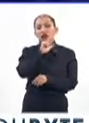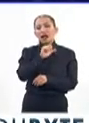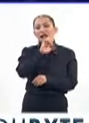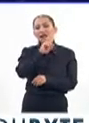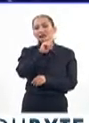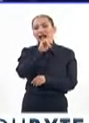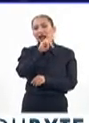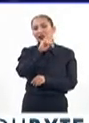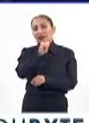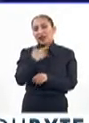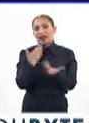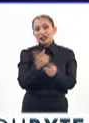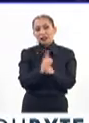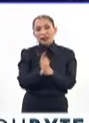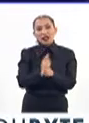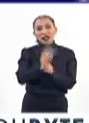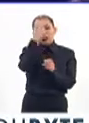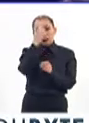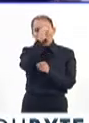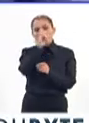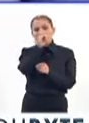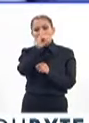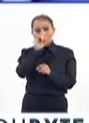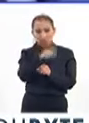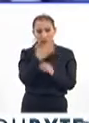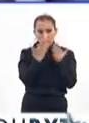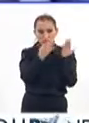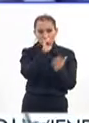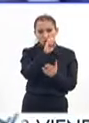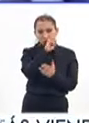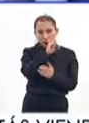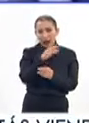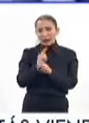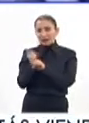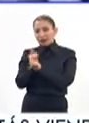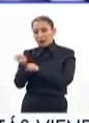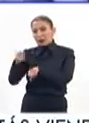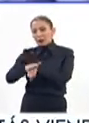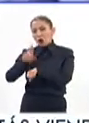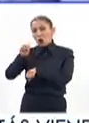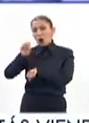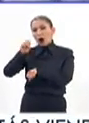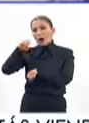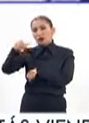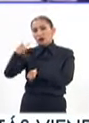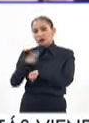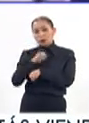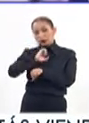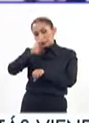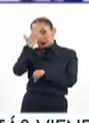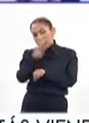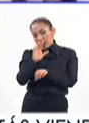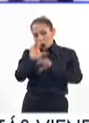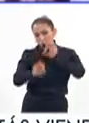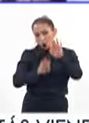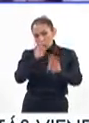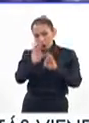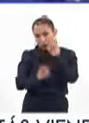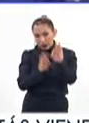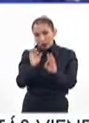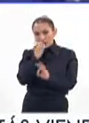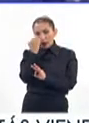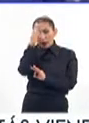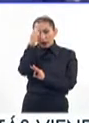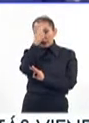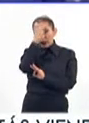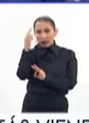Zárate es licenciada en Enfermería y Obstetricia por la UNAM, licenciada en Administración por la UAM Xochimilco y especialista en Cuidados Intensivos por la